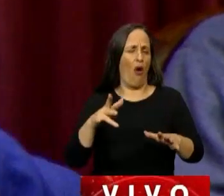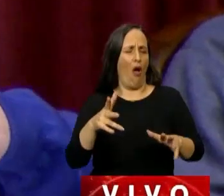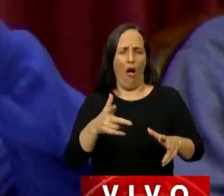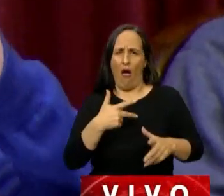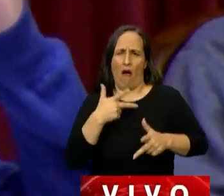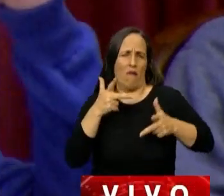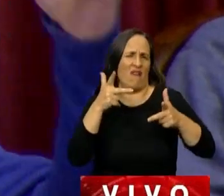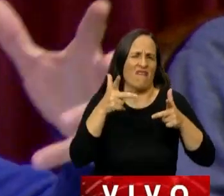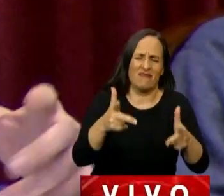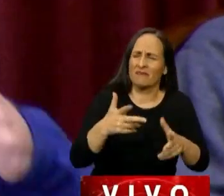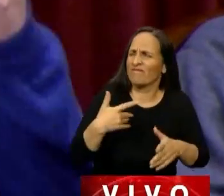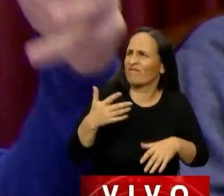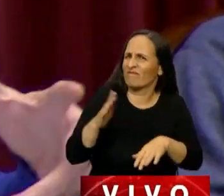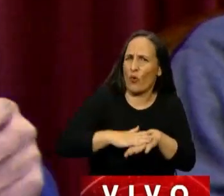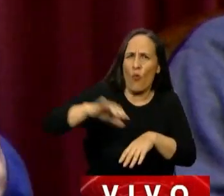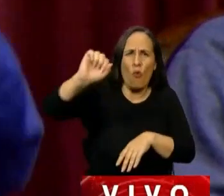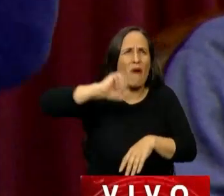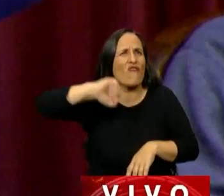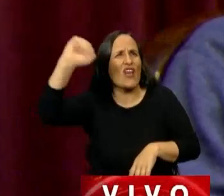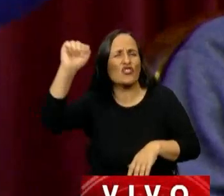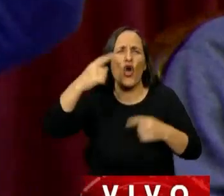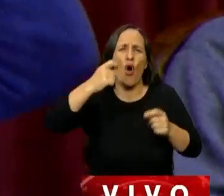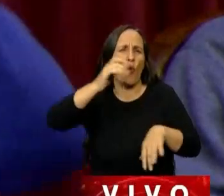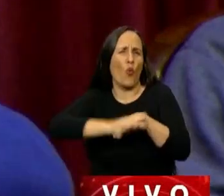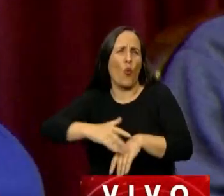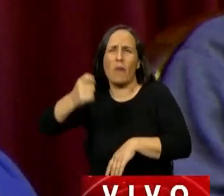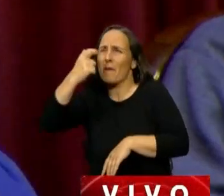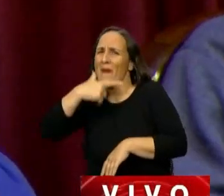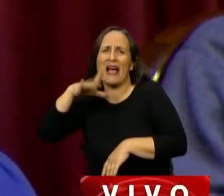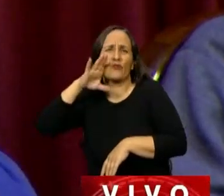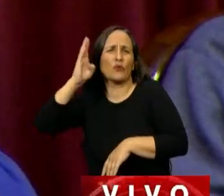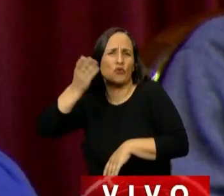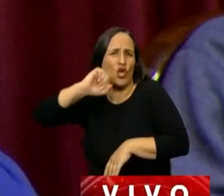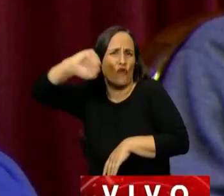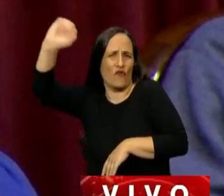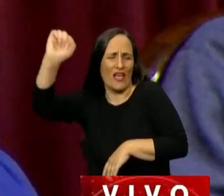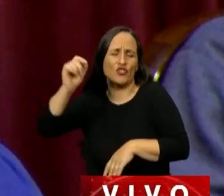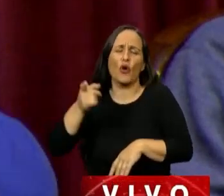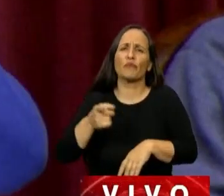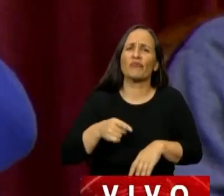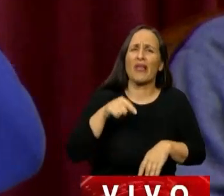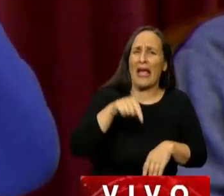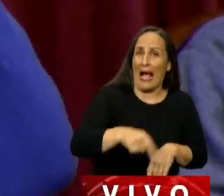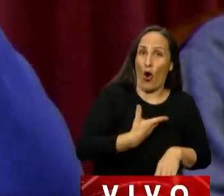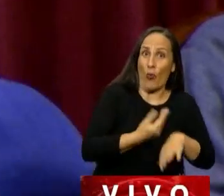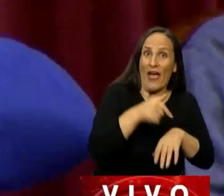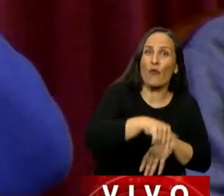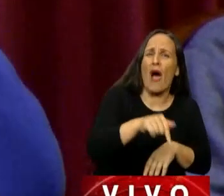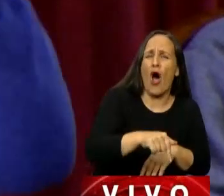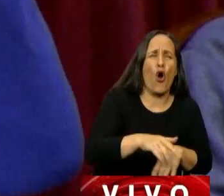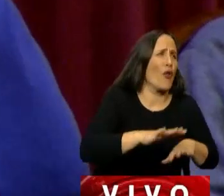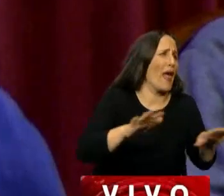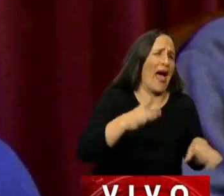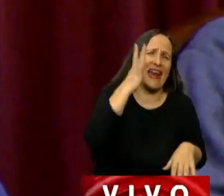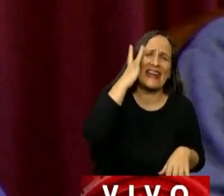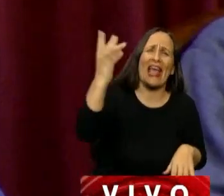las vestiduras hablando de la inflación, de la alta inflación. Macri nos dejó más del 50% de inflación. Con este gobierno, bueno, vamos a